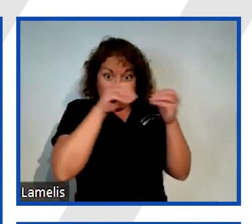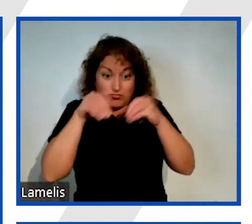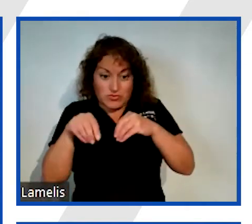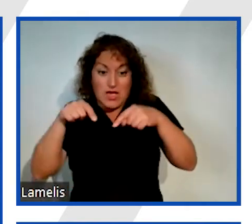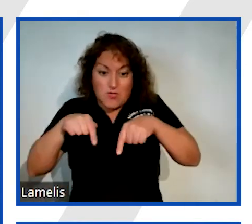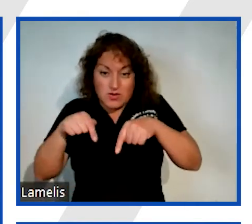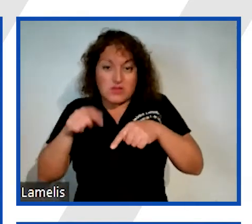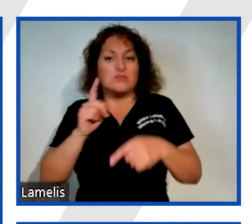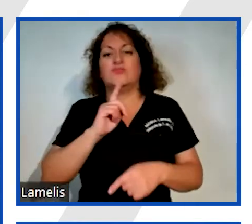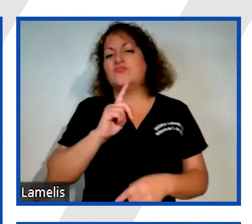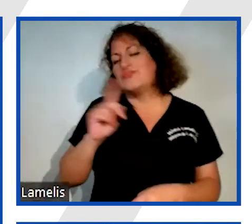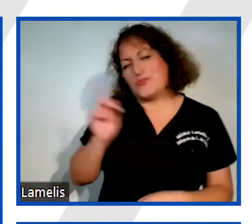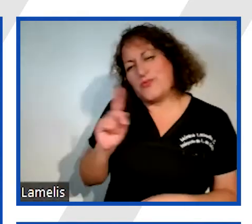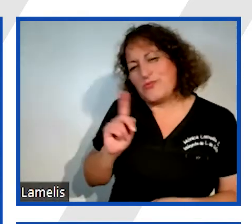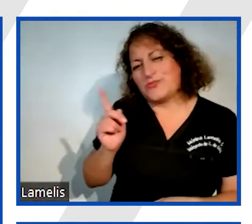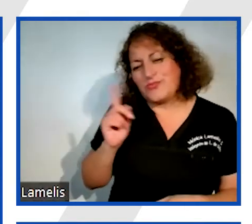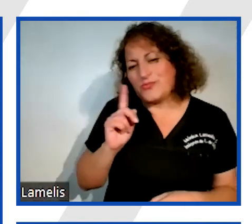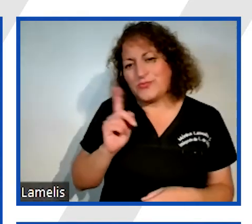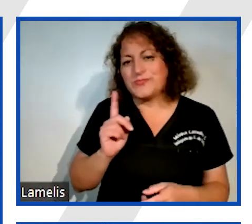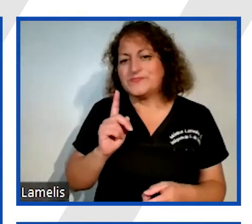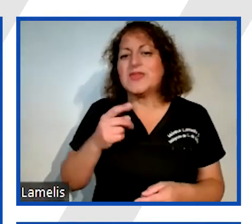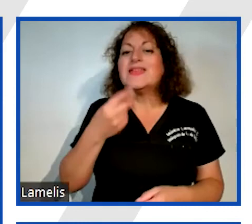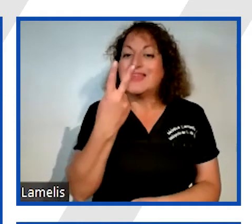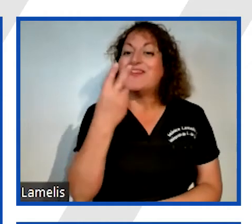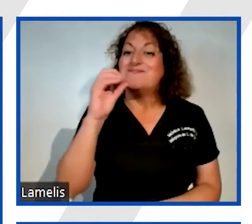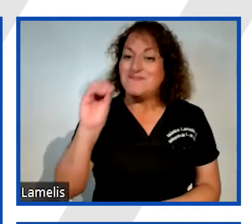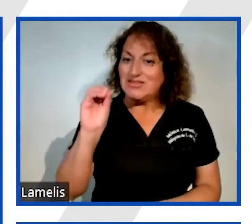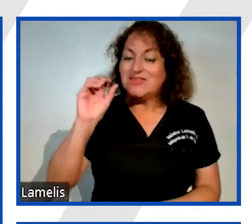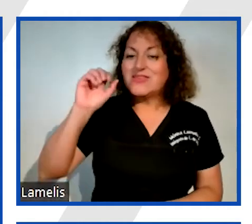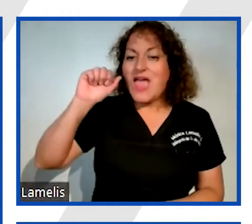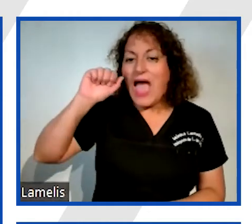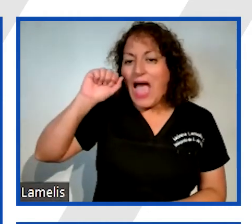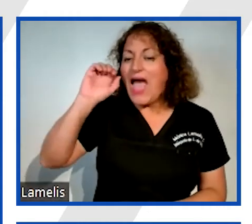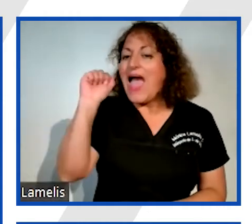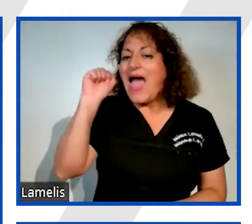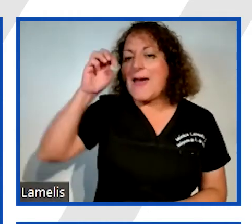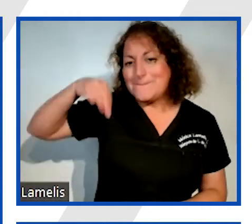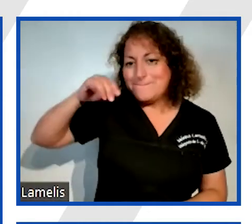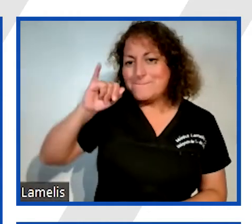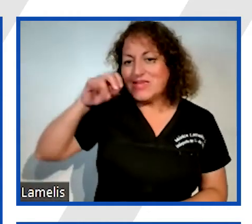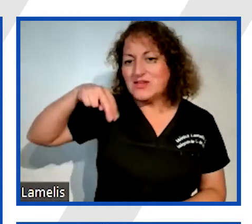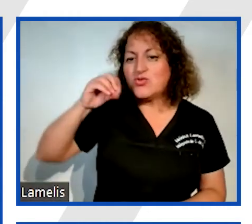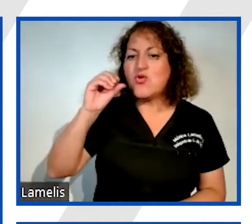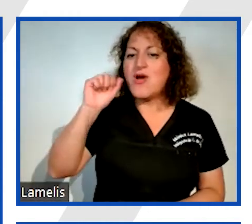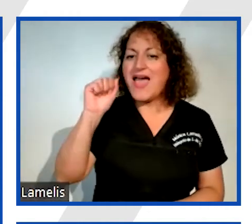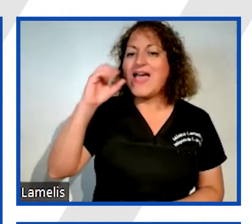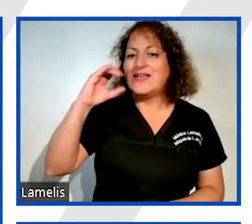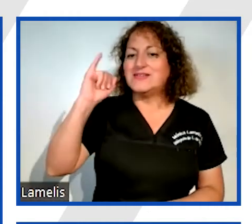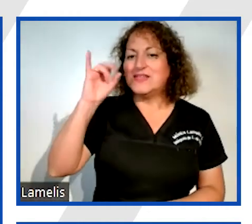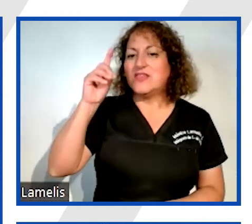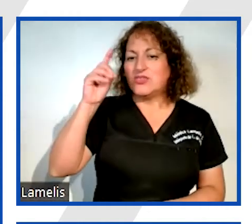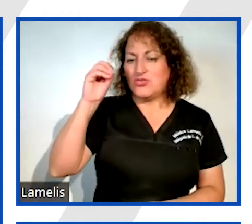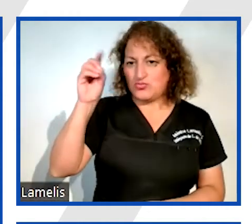las mismas 20 biomoléculas de los 20 mil en aminoácidos pero depende de cómo están ordenados entonces